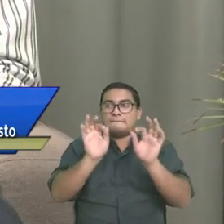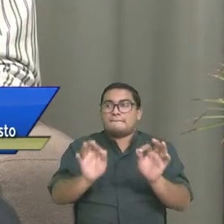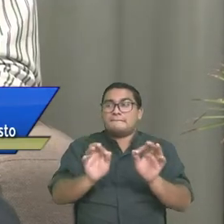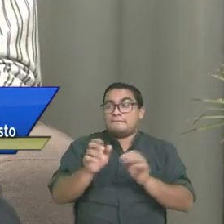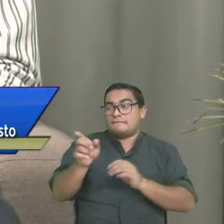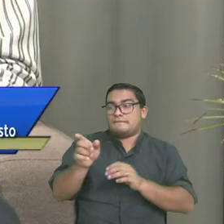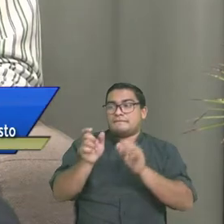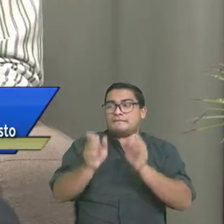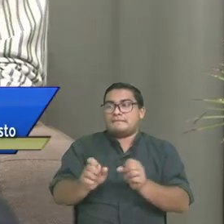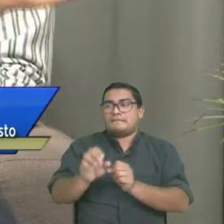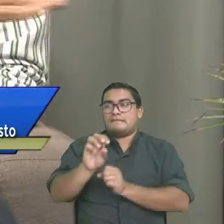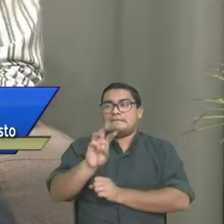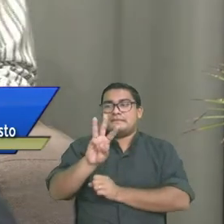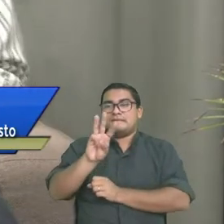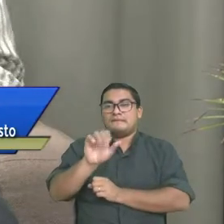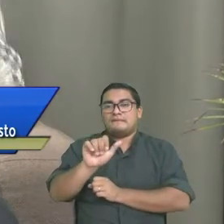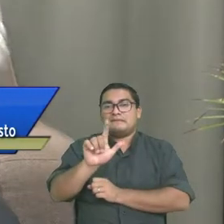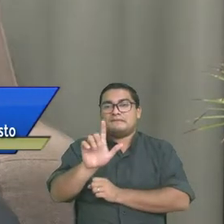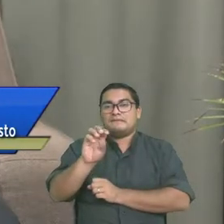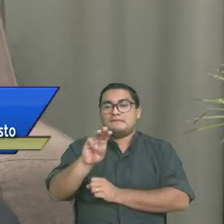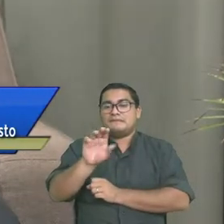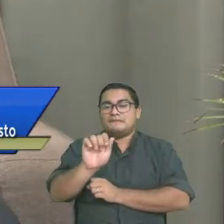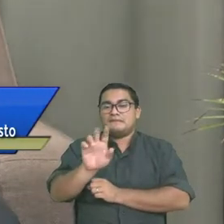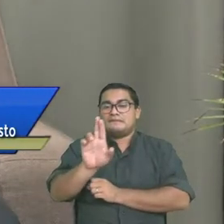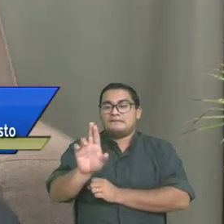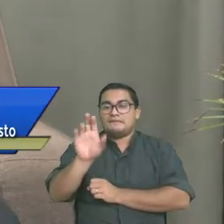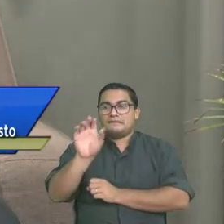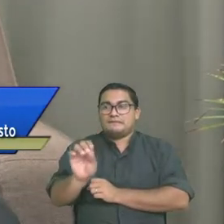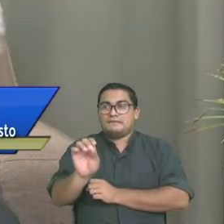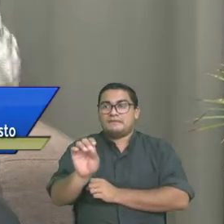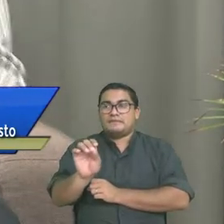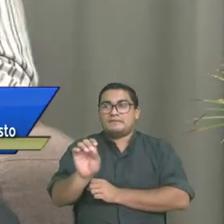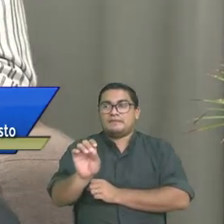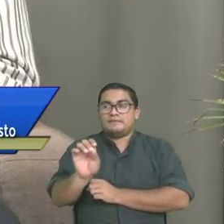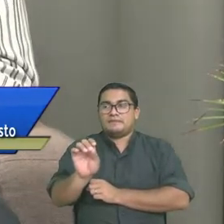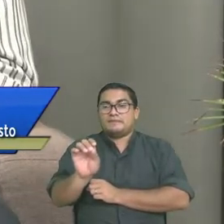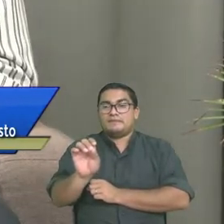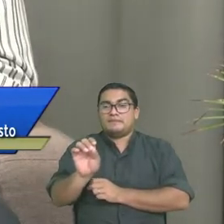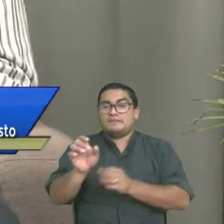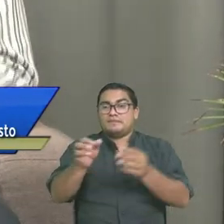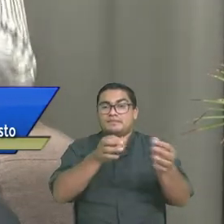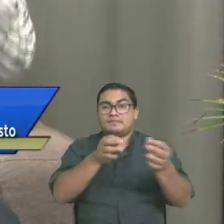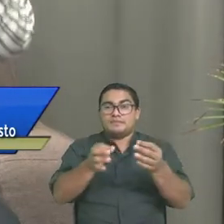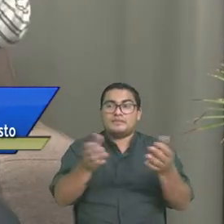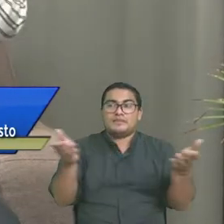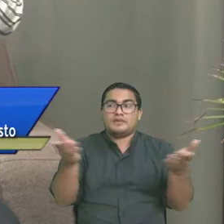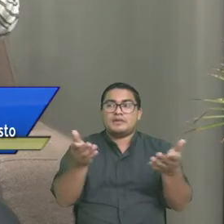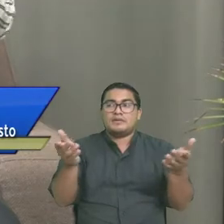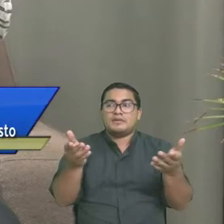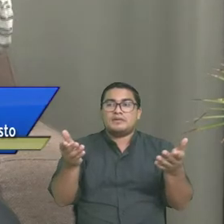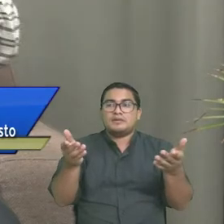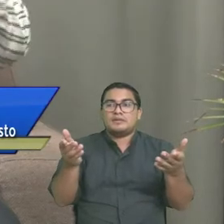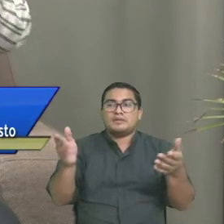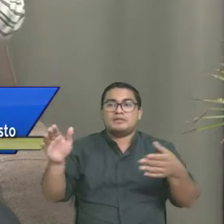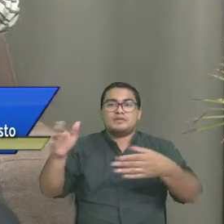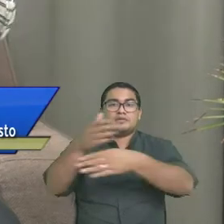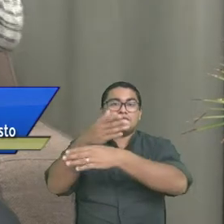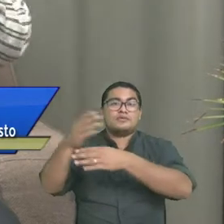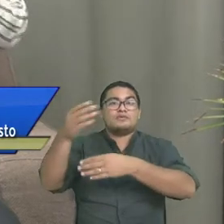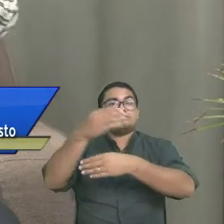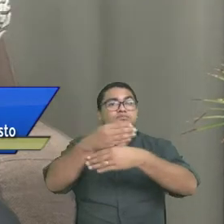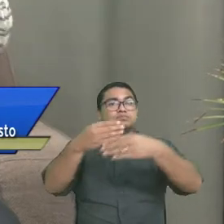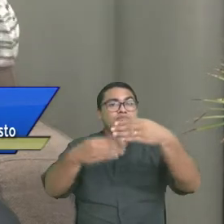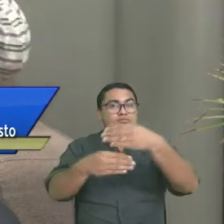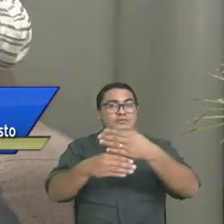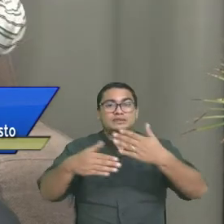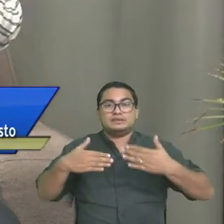ejemplo, señalaba así rápidamente un esbozo de los avances en infraestructura, en